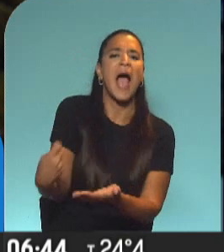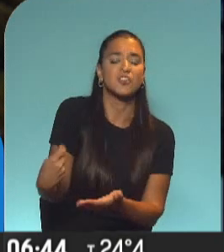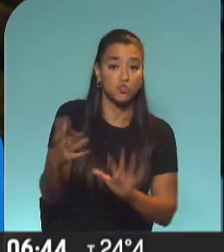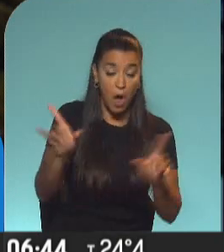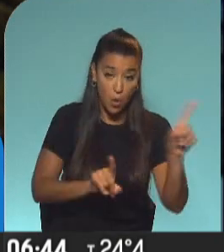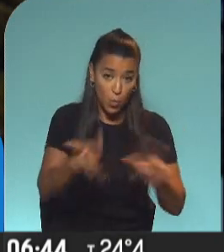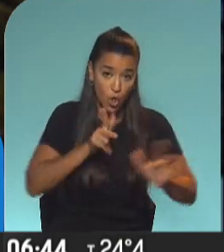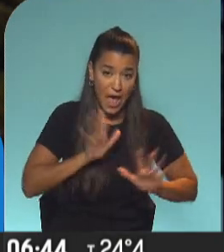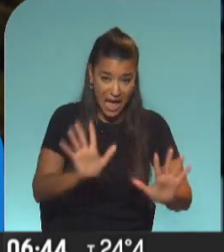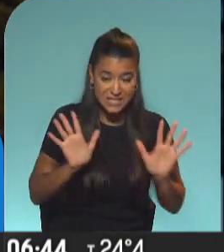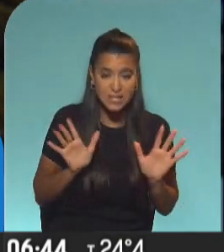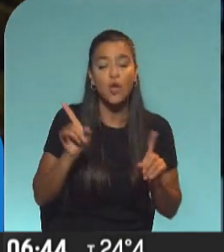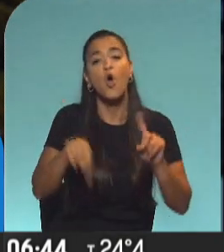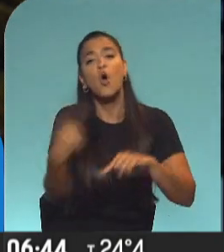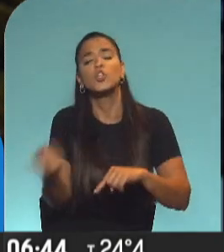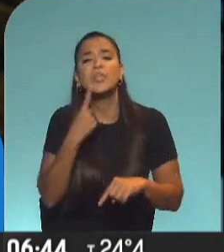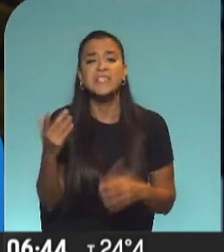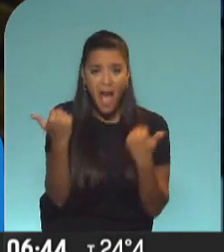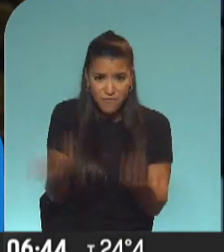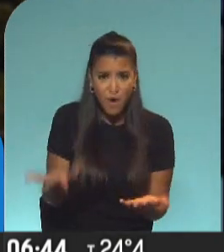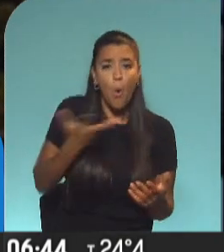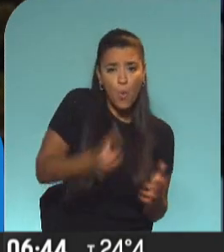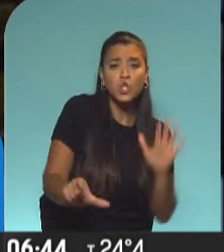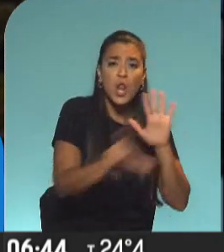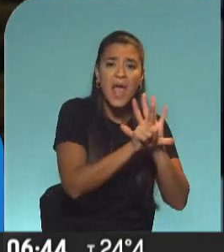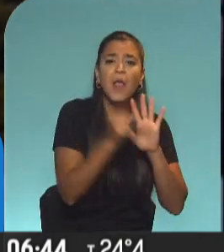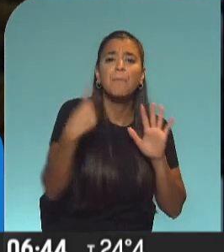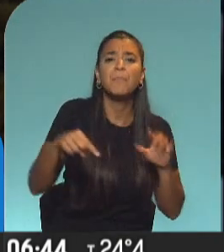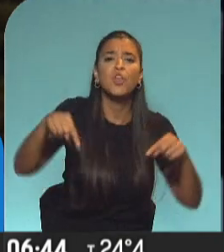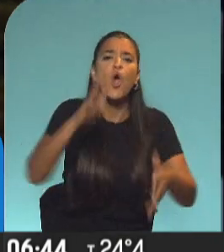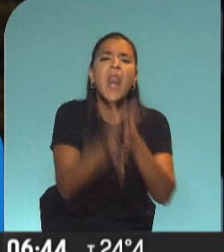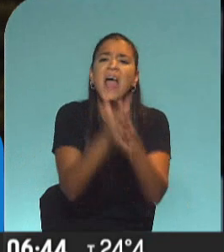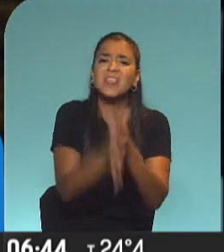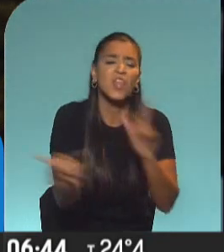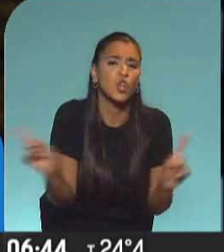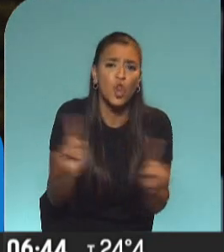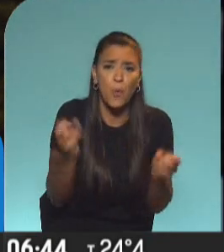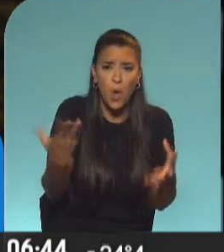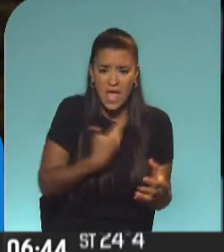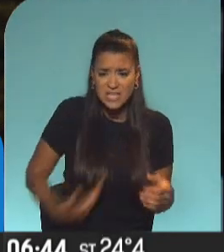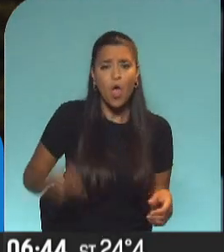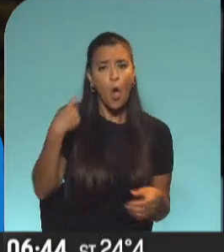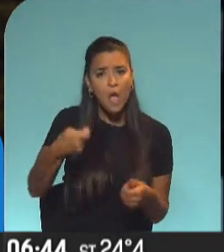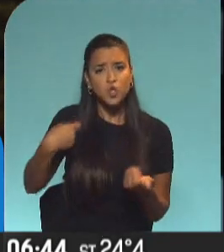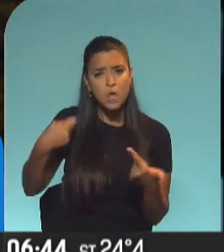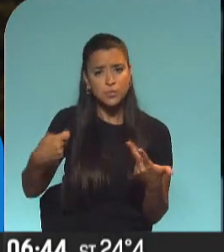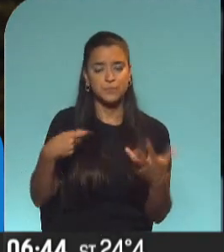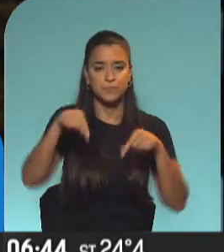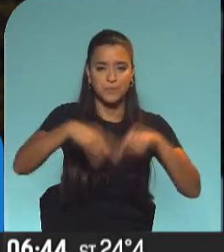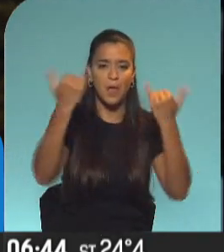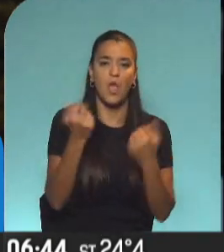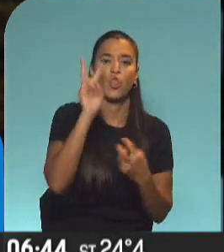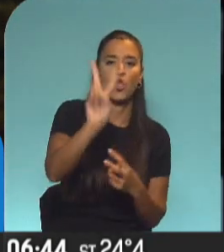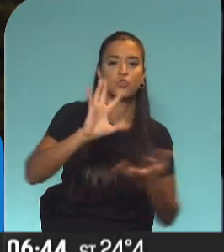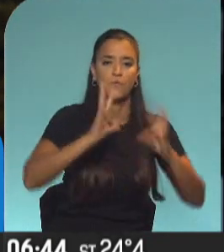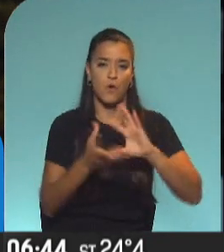te dicen eso. Otros te dicen, estoy a favor del aborto legal, pero no gratuito, porque el Estado va a sumar gastos. Tenemos ahí esas dos